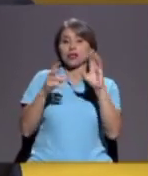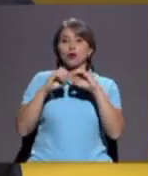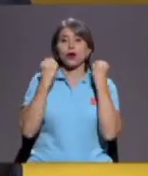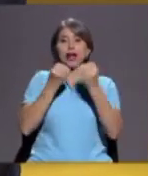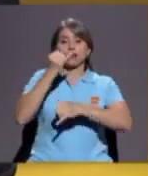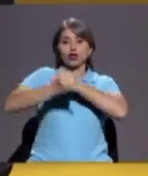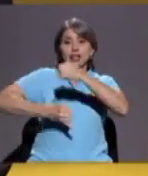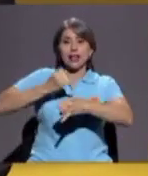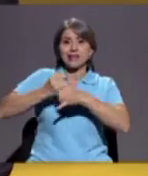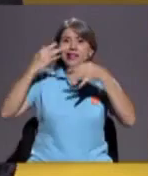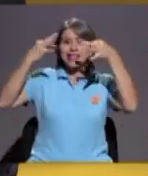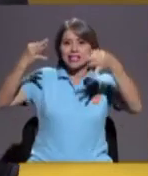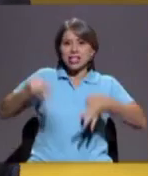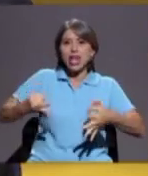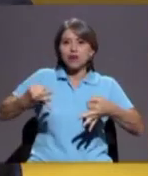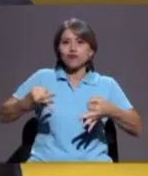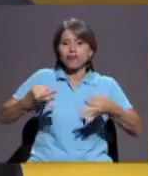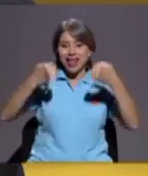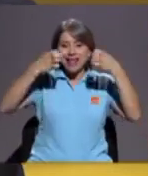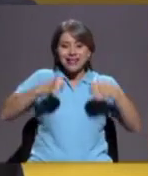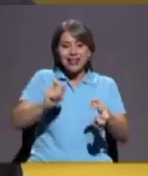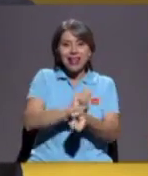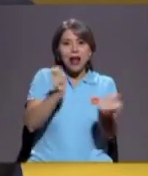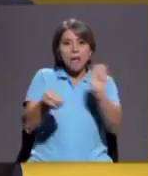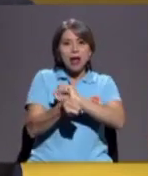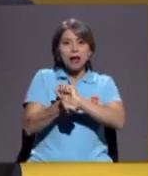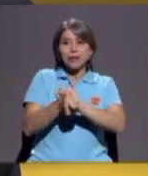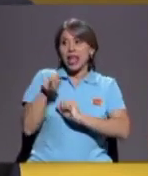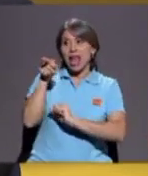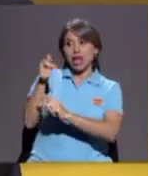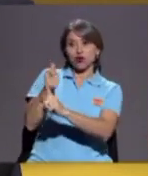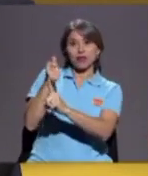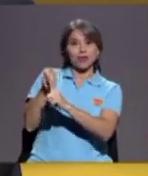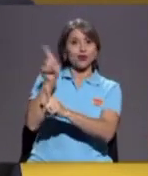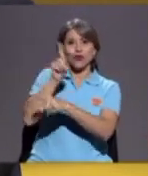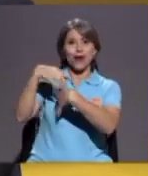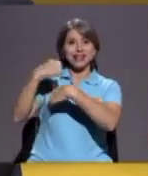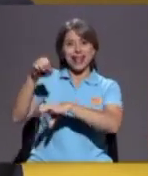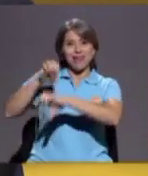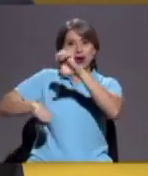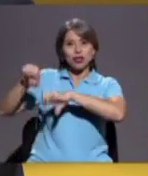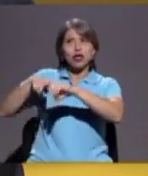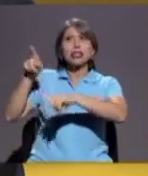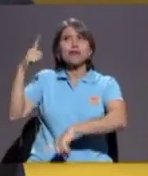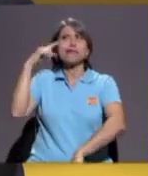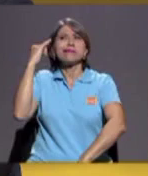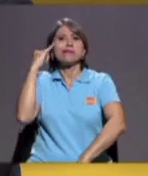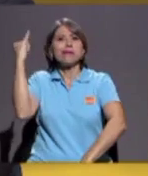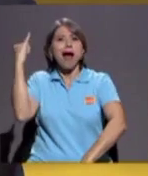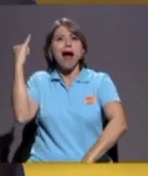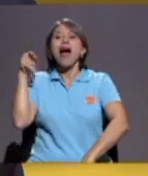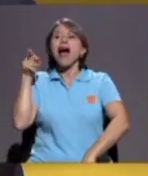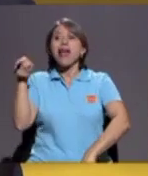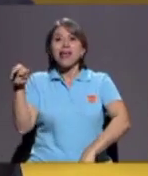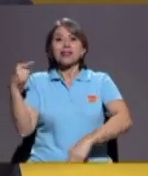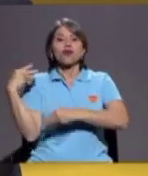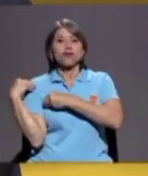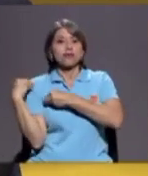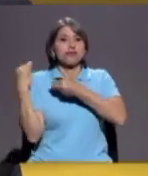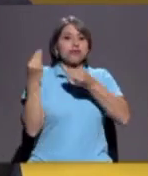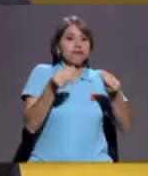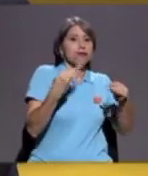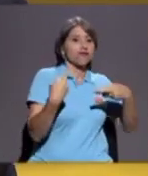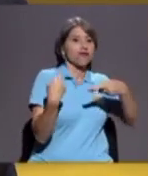internacionales decidieron cambiar la estrategia. En lugar de hacer ellos mismos las evaluaciones, entonces se delegó esa función a los